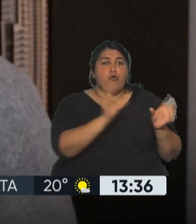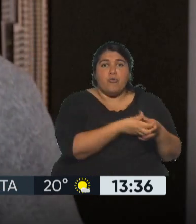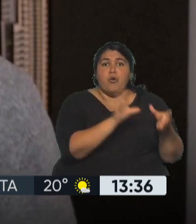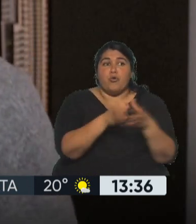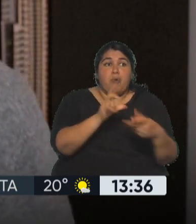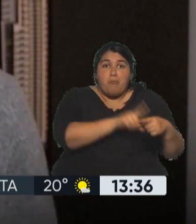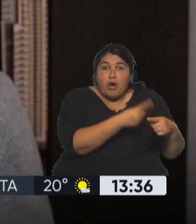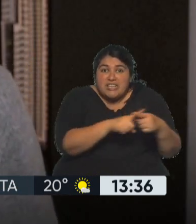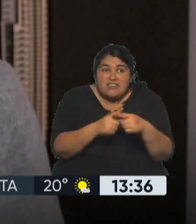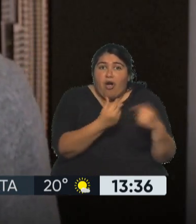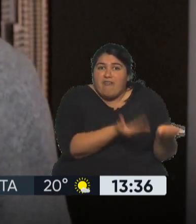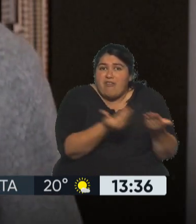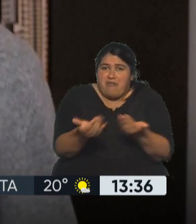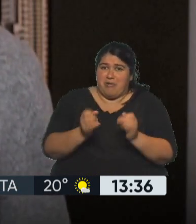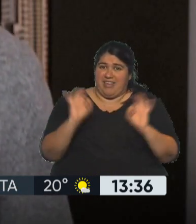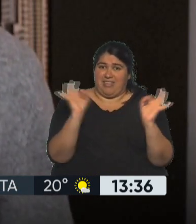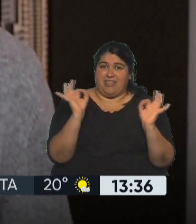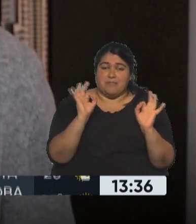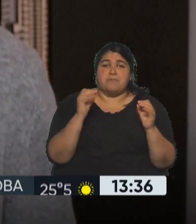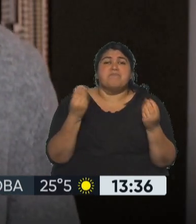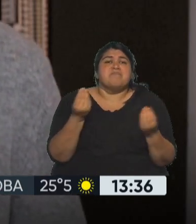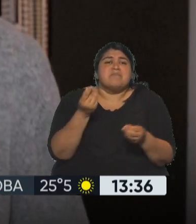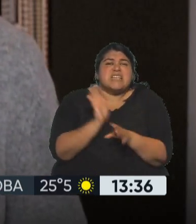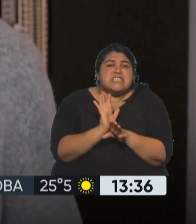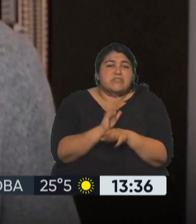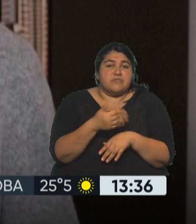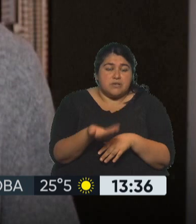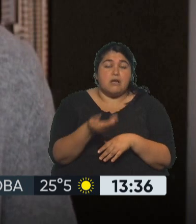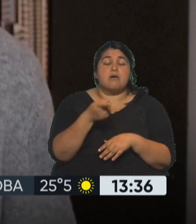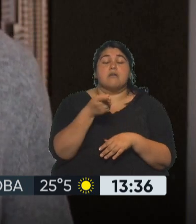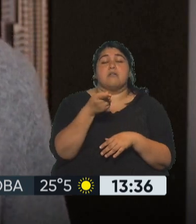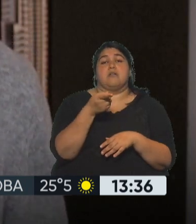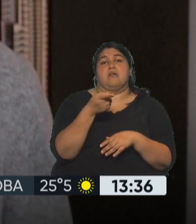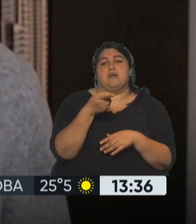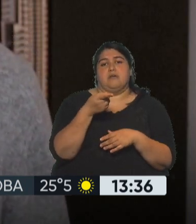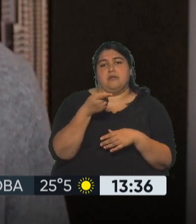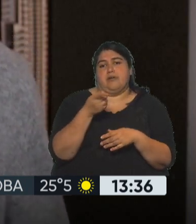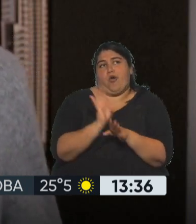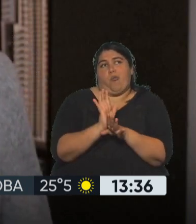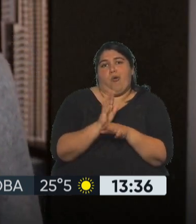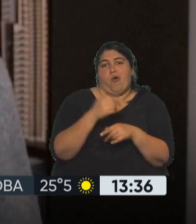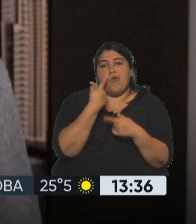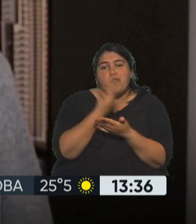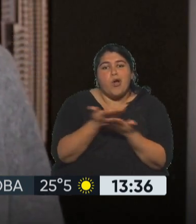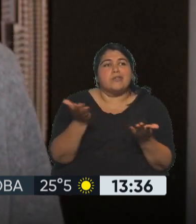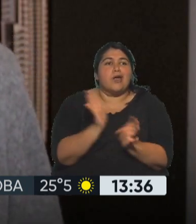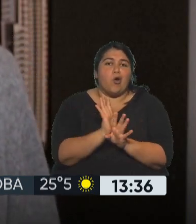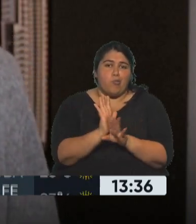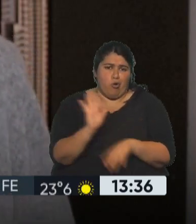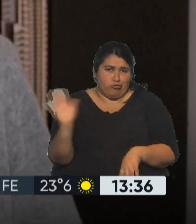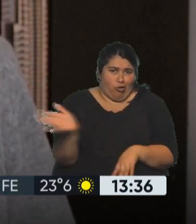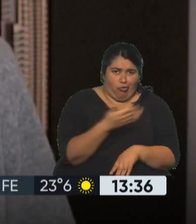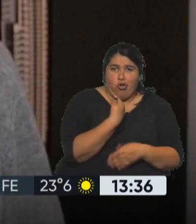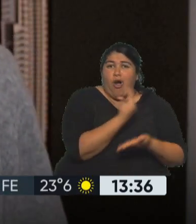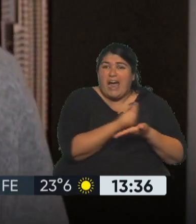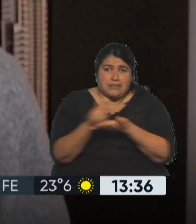de la coalición de gobierno. Esto quiere decir que fue, en el sentido preciso de la palabra, una derrota de los